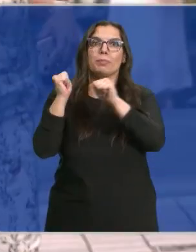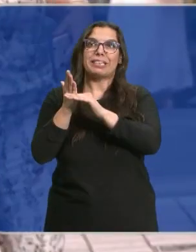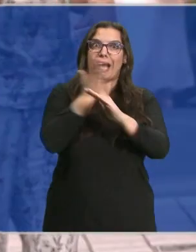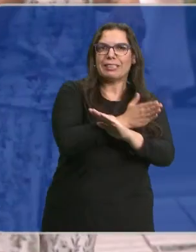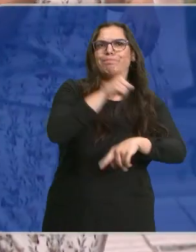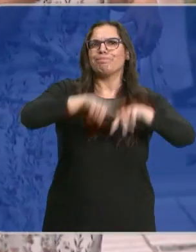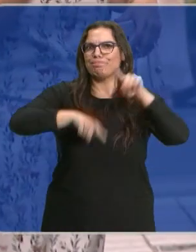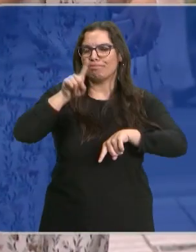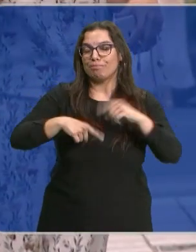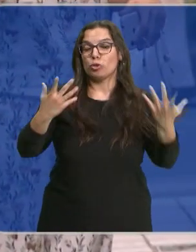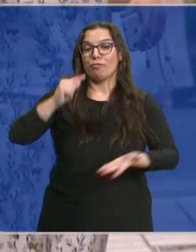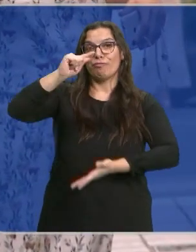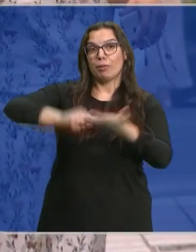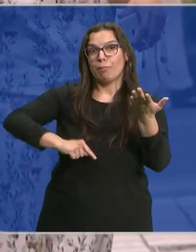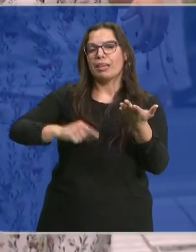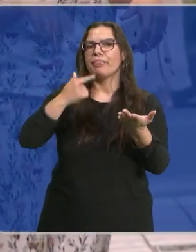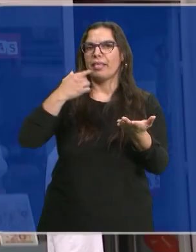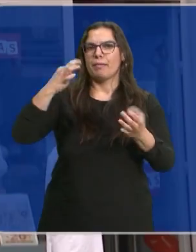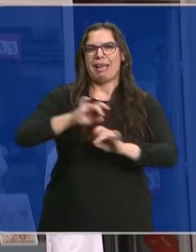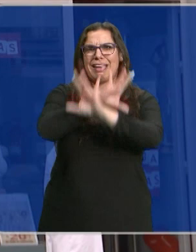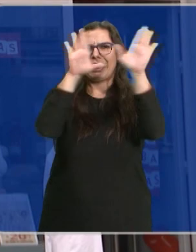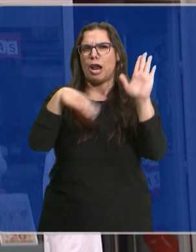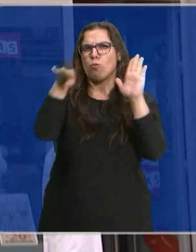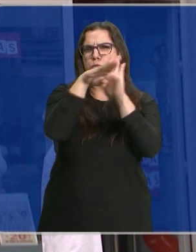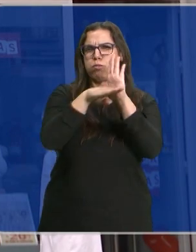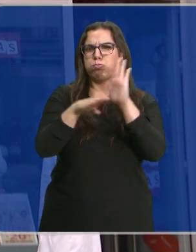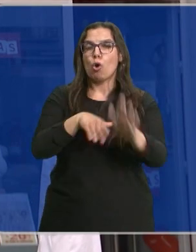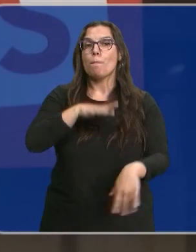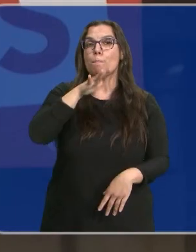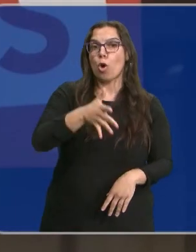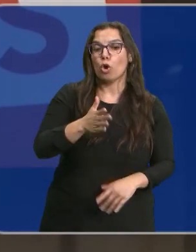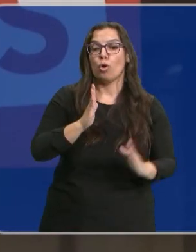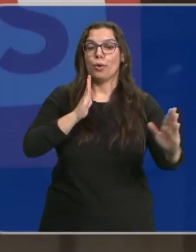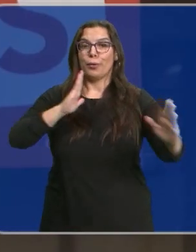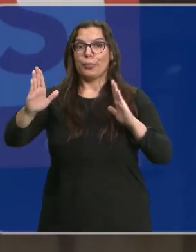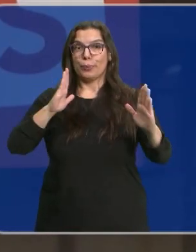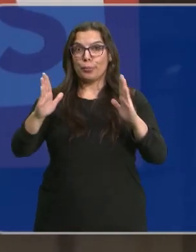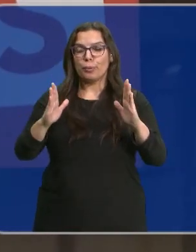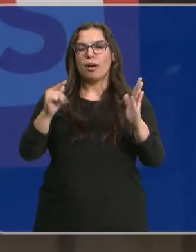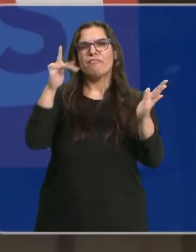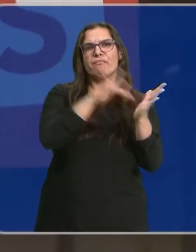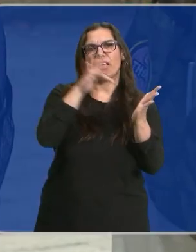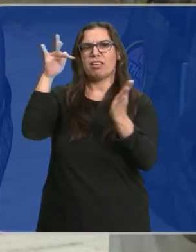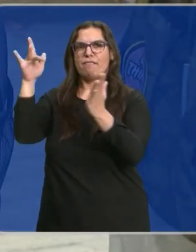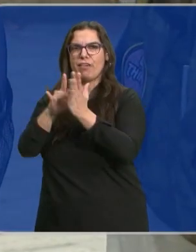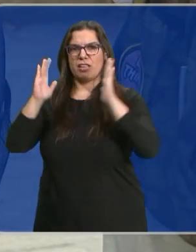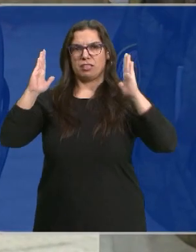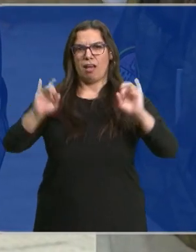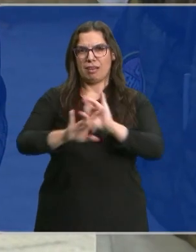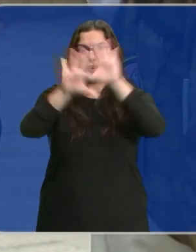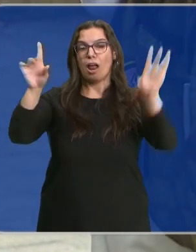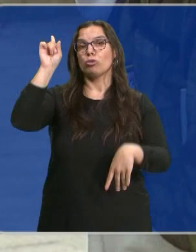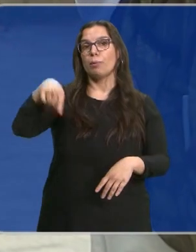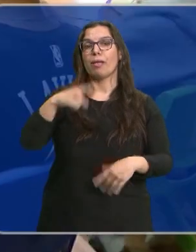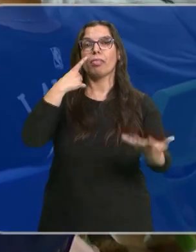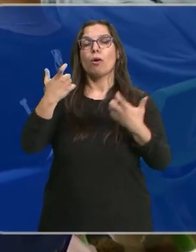Santa. Porque para firmar este tipo de contrato hay que definir muy bien el motivo y la duración de ese pico de producción. Por eso también destaca la